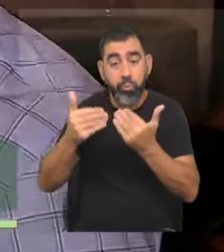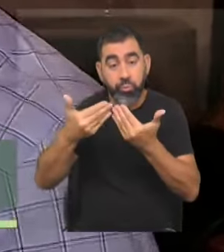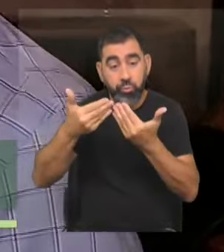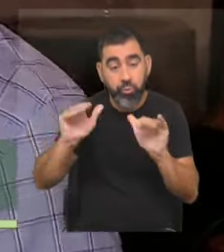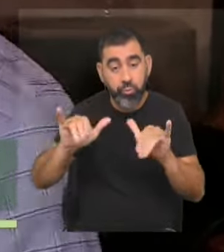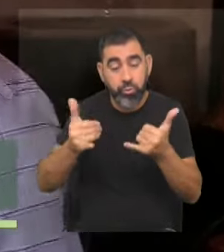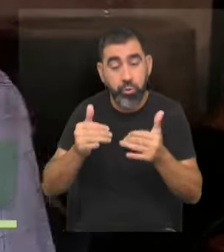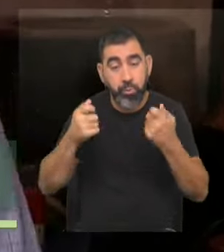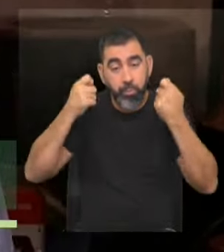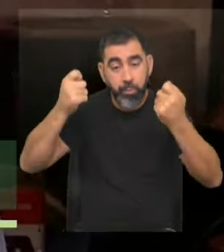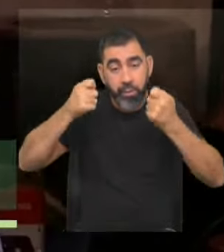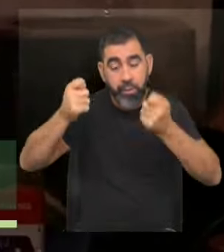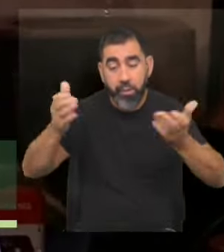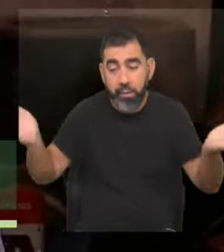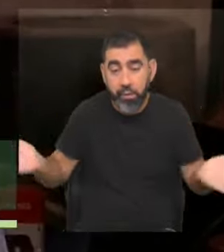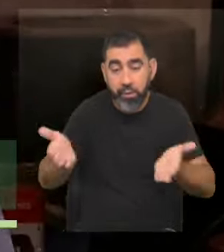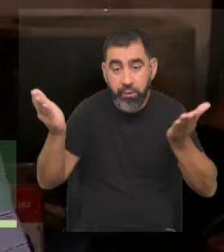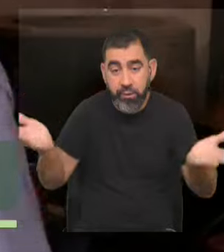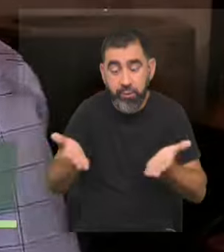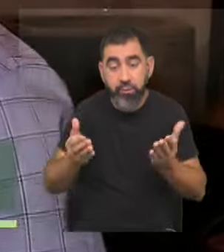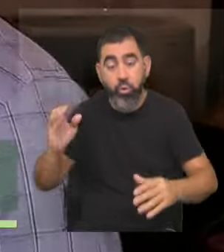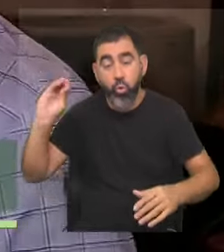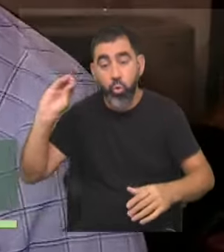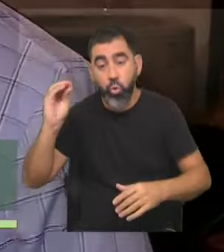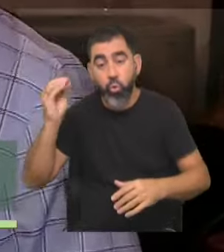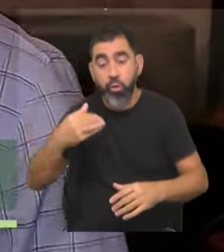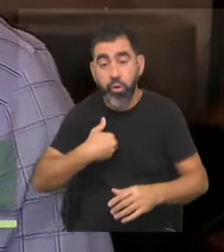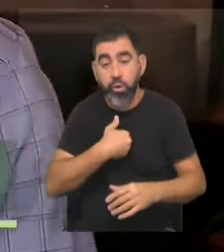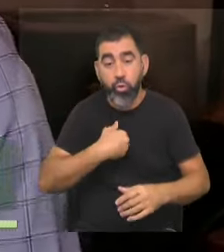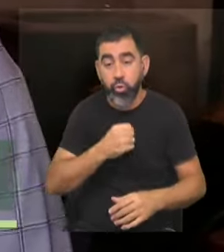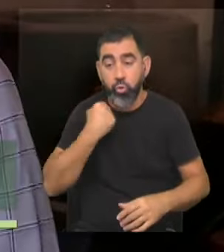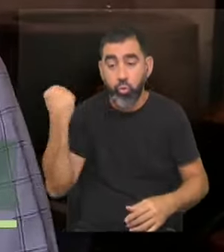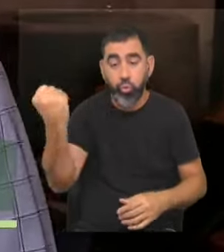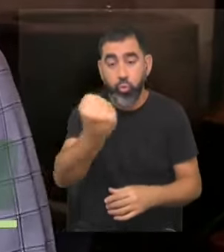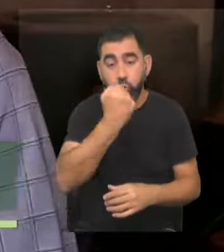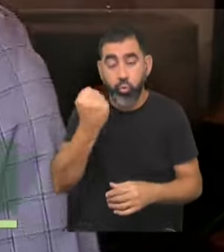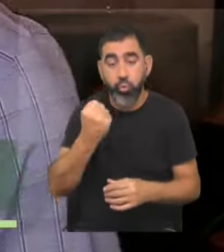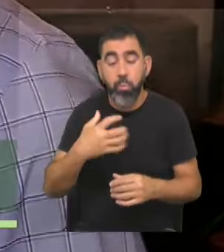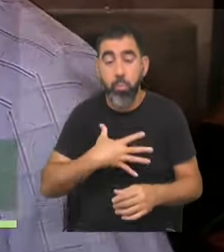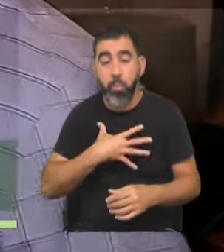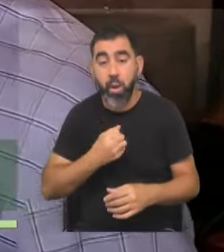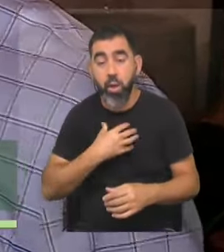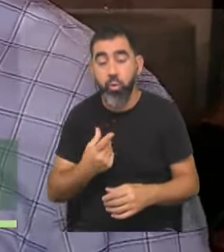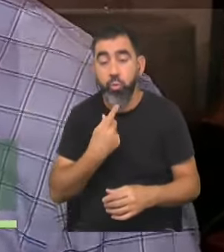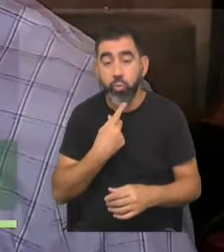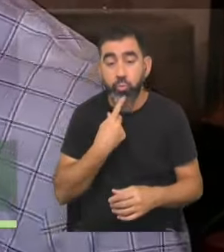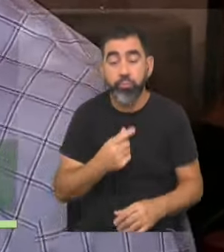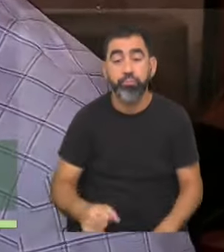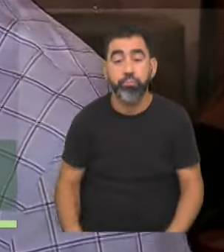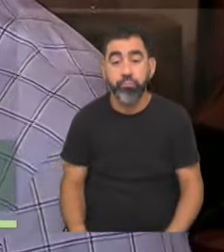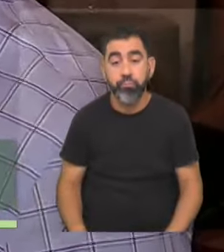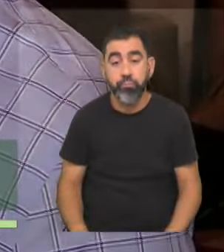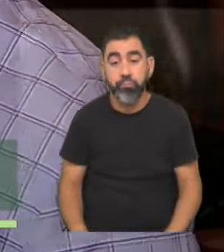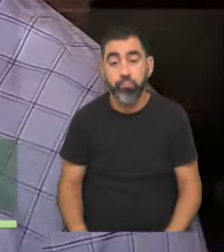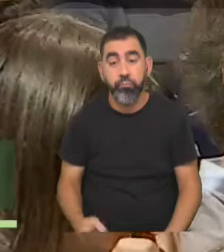este proceso de militancia de empuje y ahí es donde los jóvenes tenemos un rol protagónico desde el Partido Nacional ya que nosotros somos El